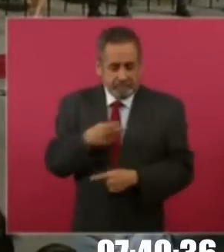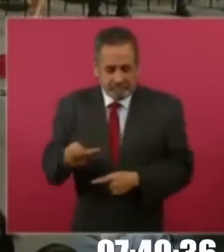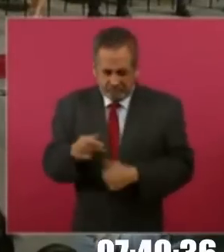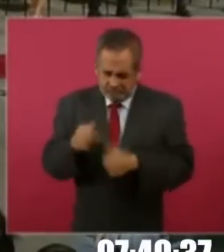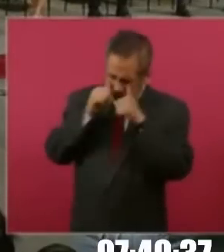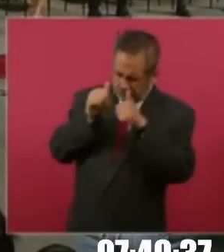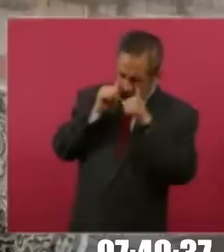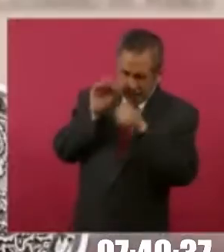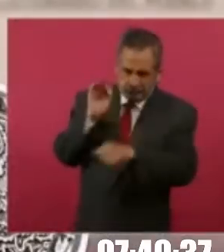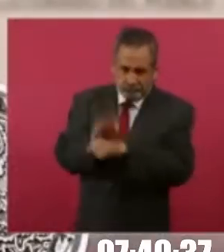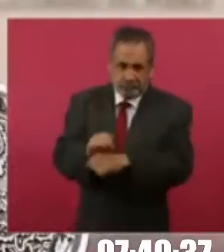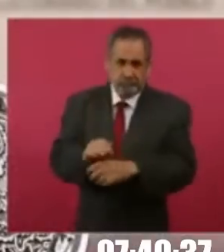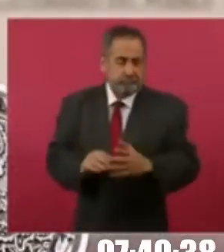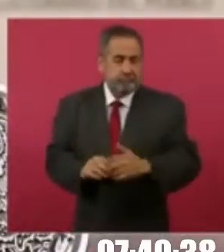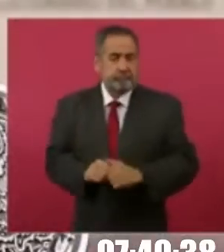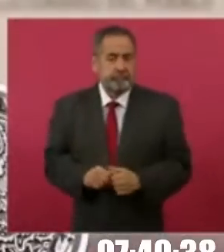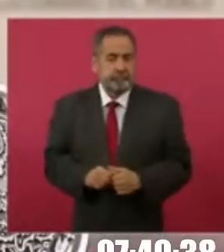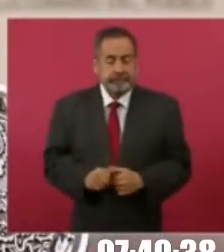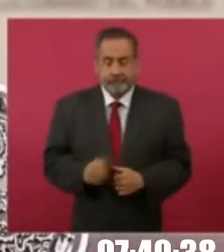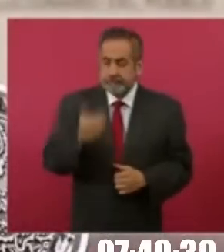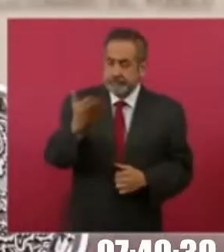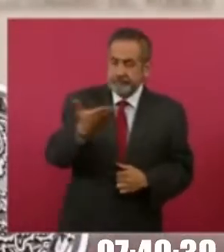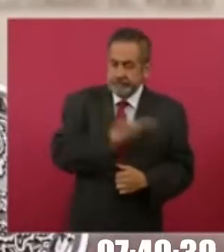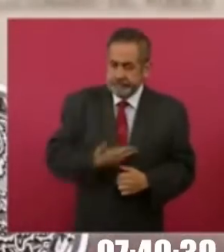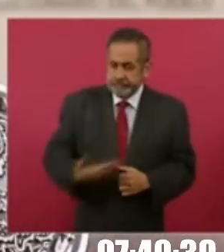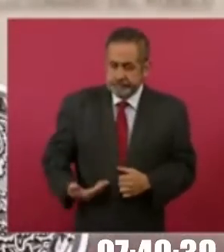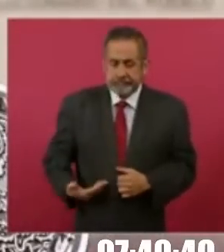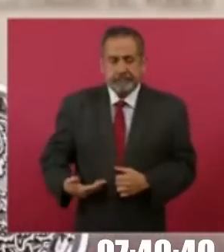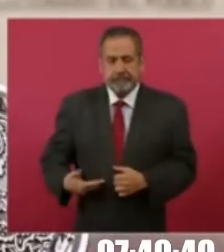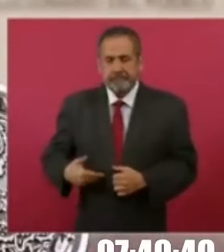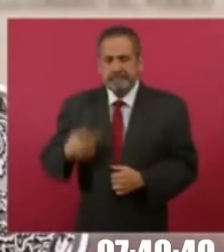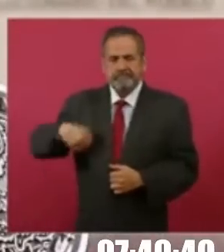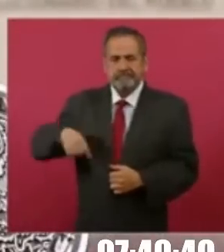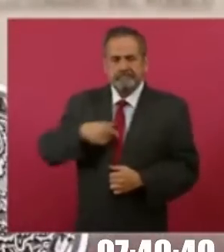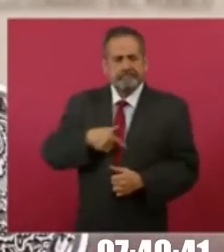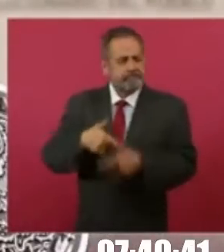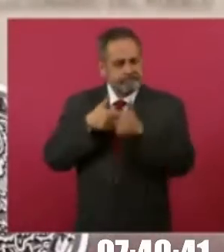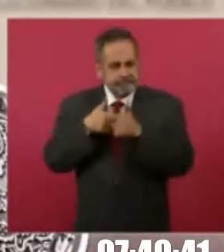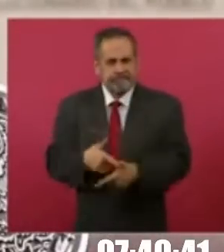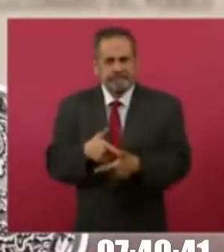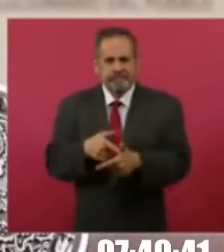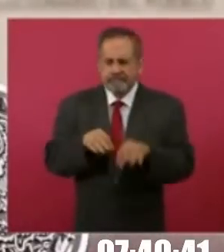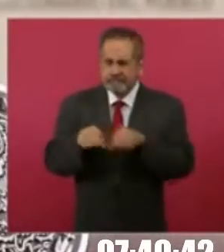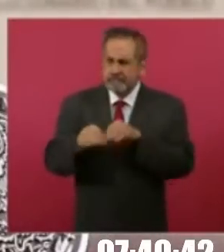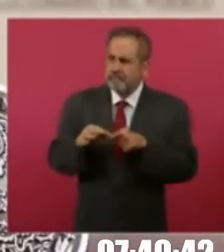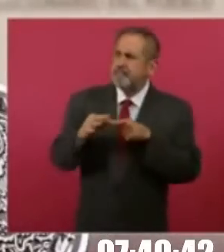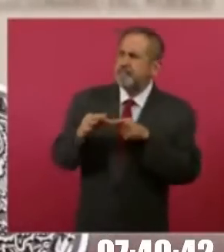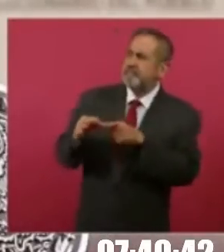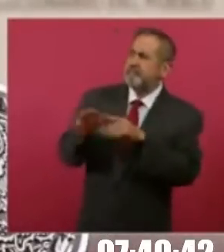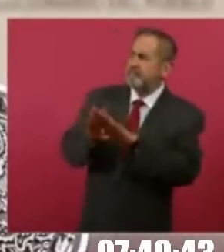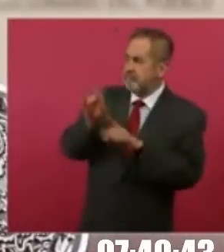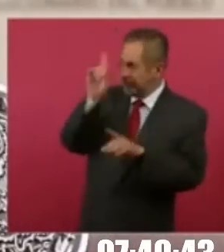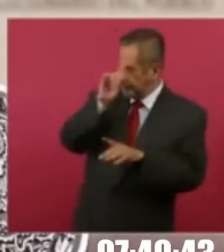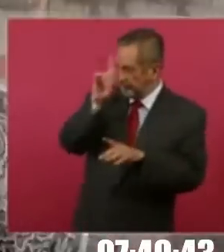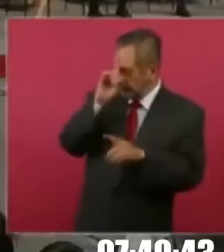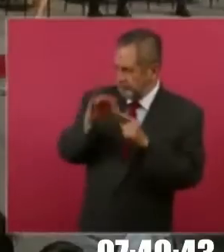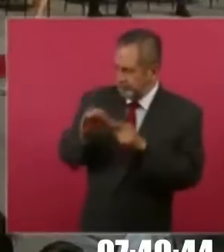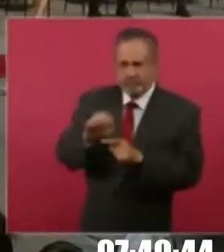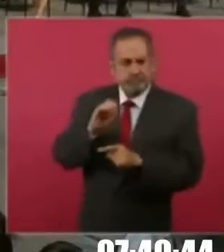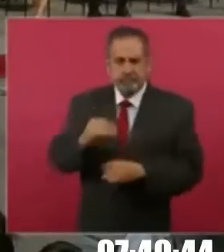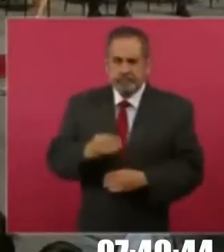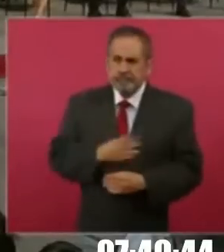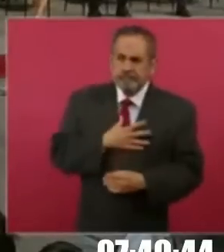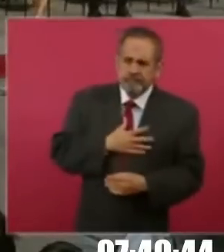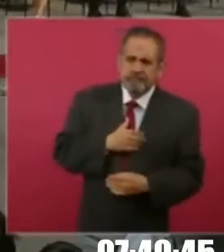quiero decirle señor presidente que Seguiremos trabajando Bajo su guía e inspiración